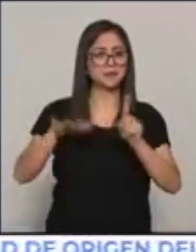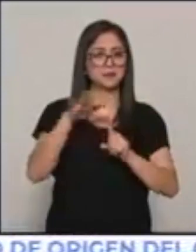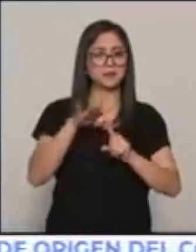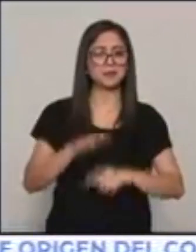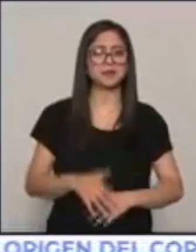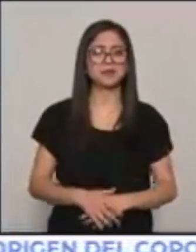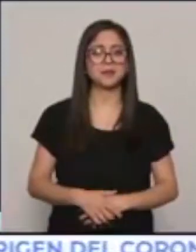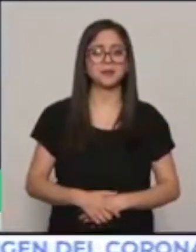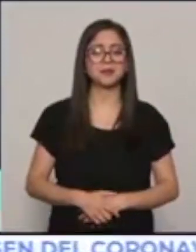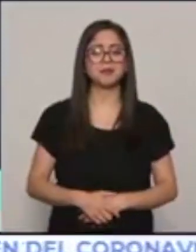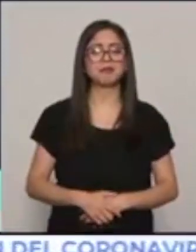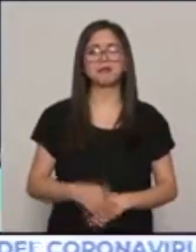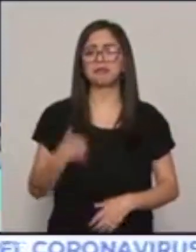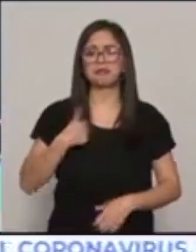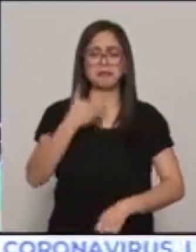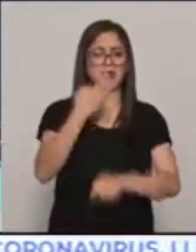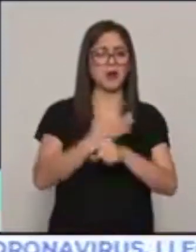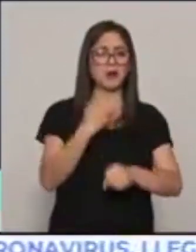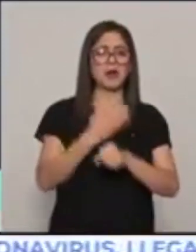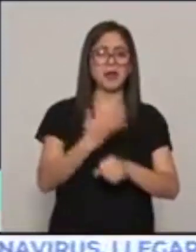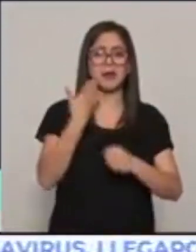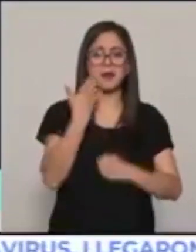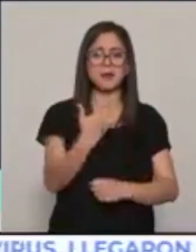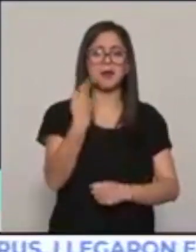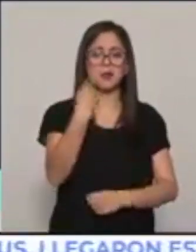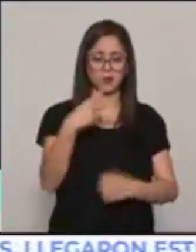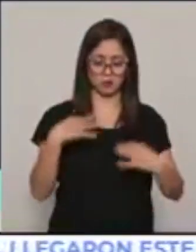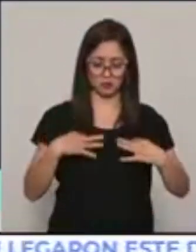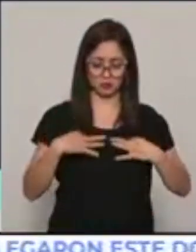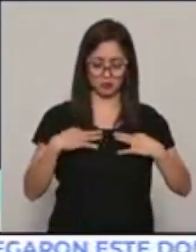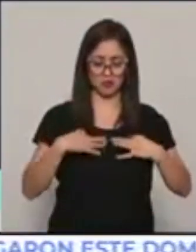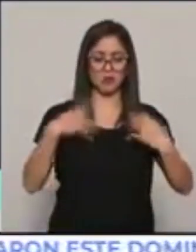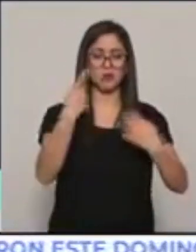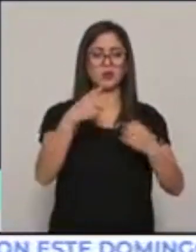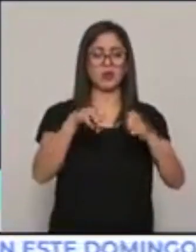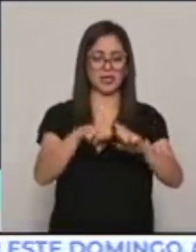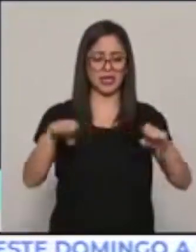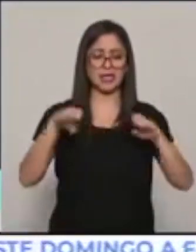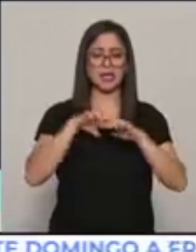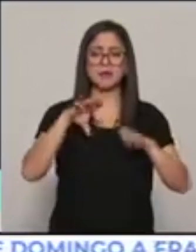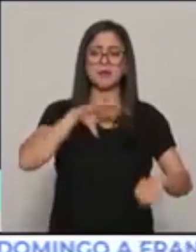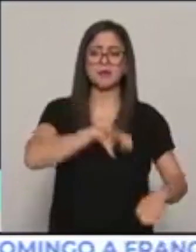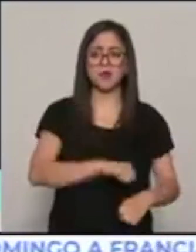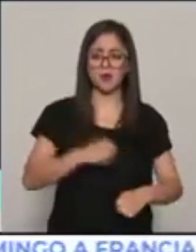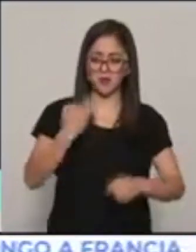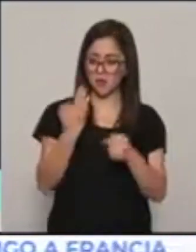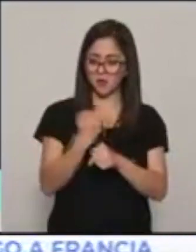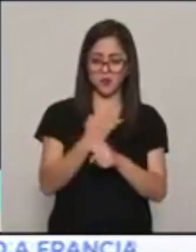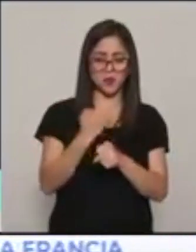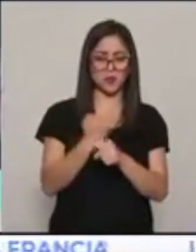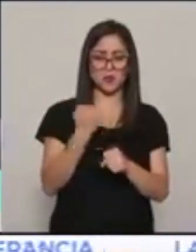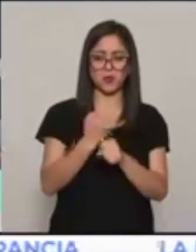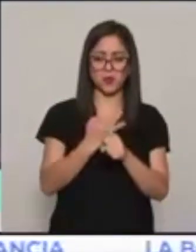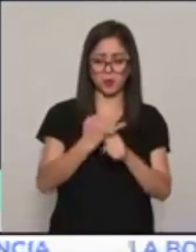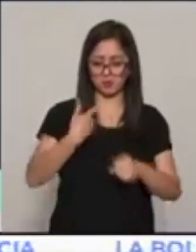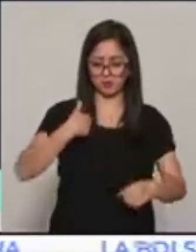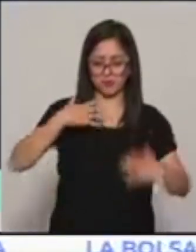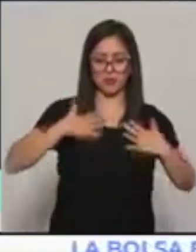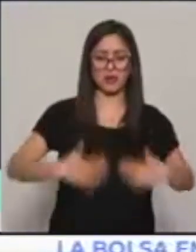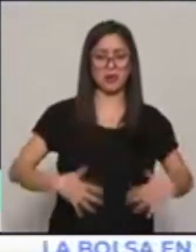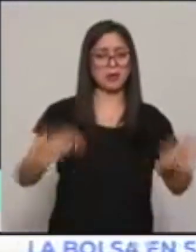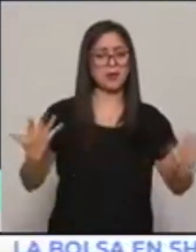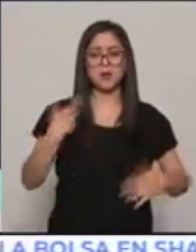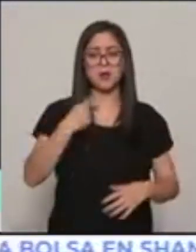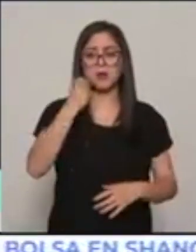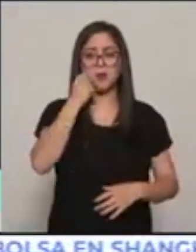No, pues con toda la actitud, ¿no? Con tu jersey del equipo favorito, así como vengo. Aunque hoy por hoy no está